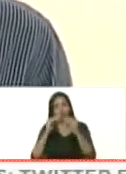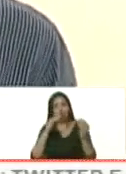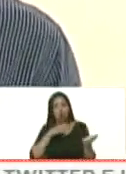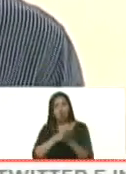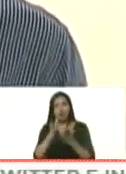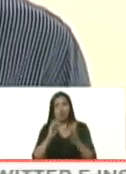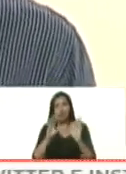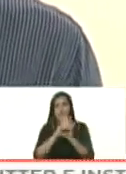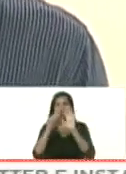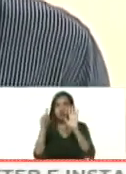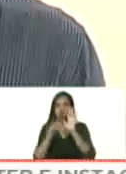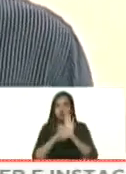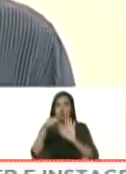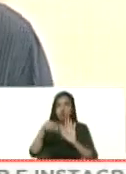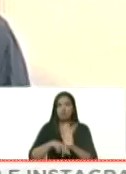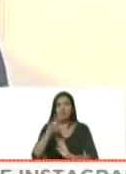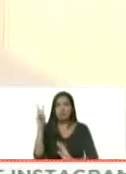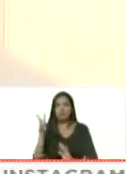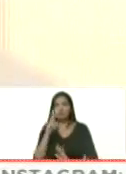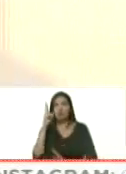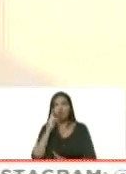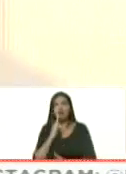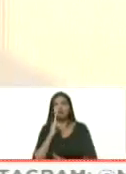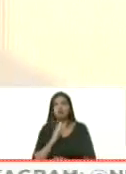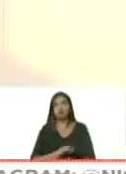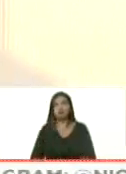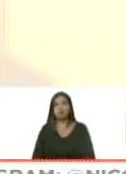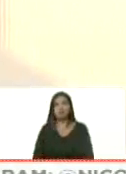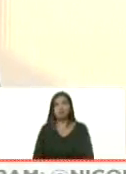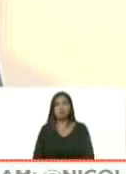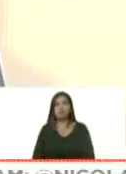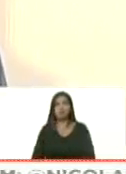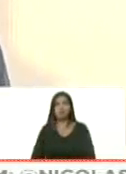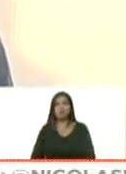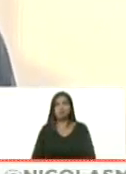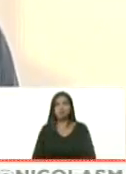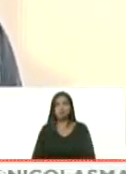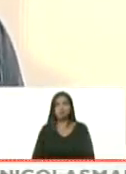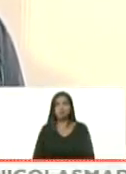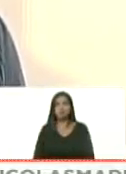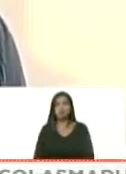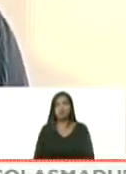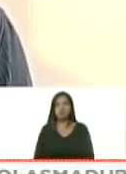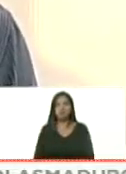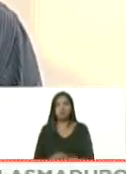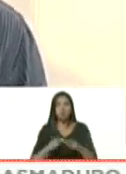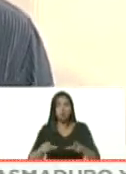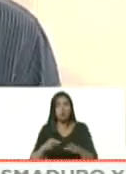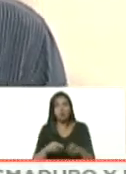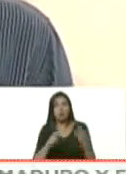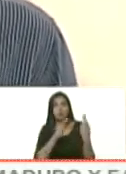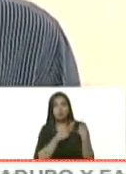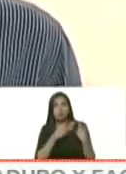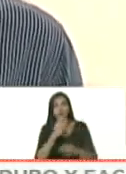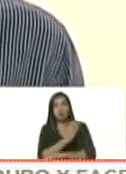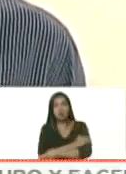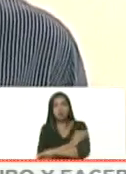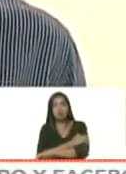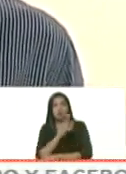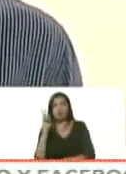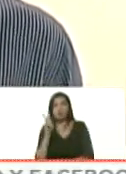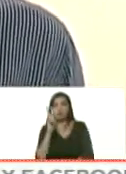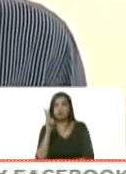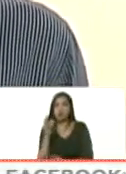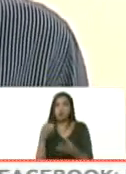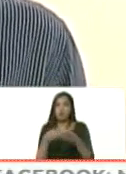la Constitución de la República Bolivariana de Venezuela, los sectores representados por la oposición venezolana en